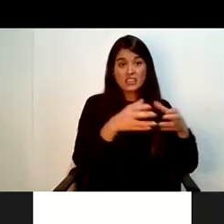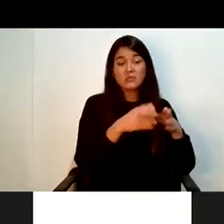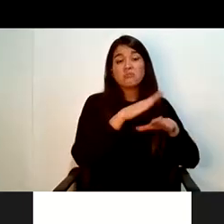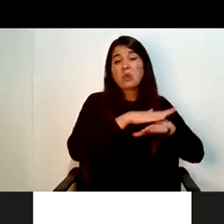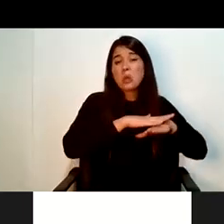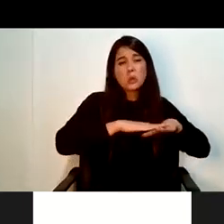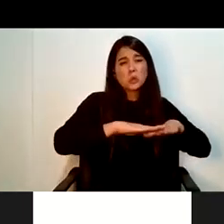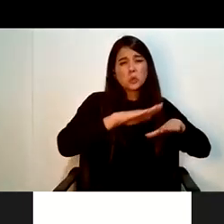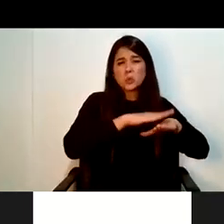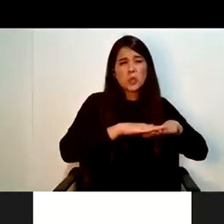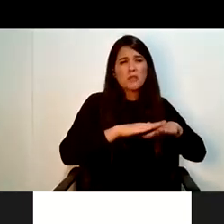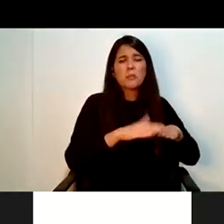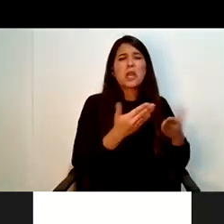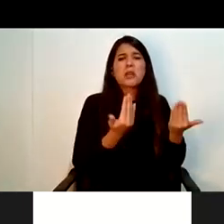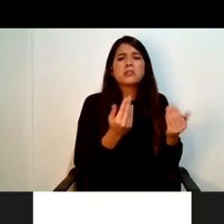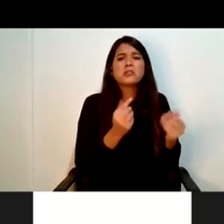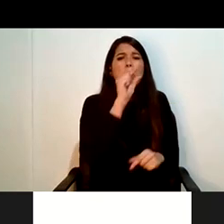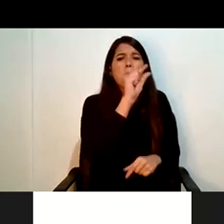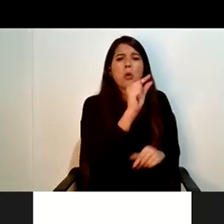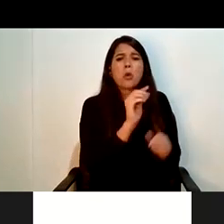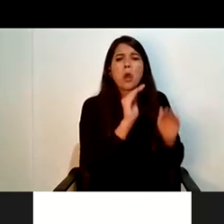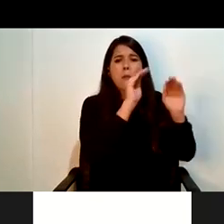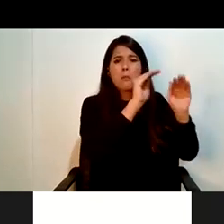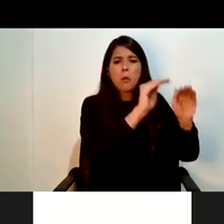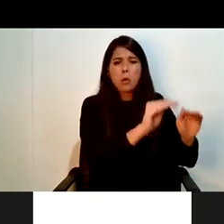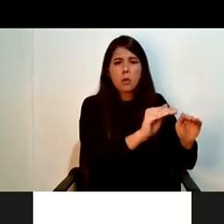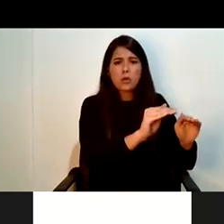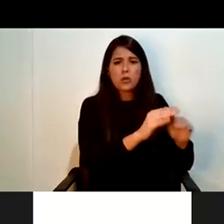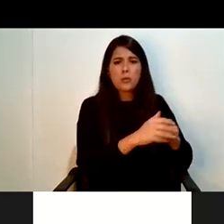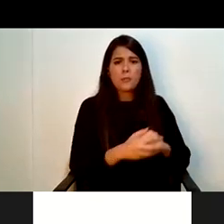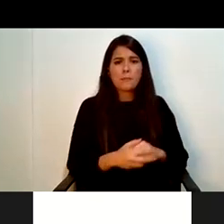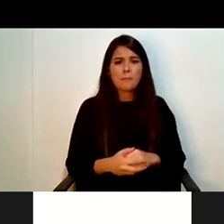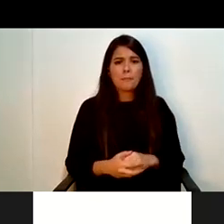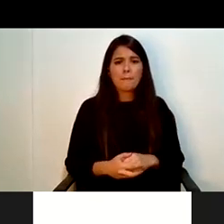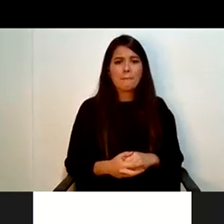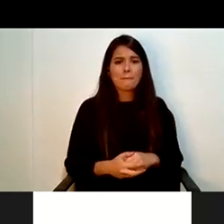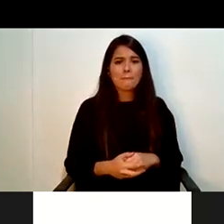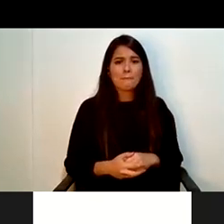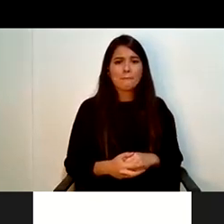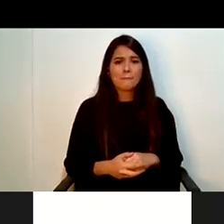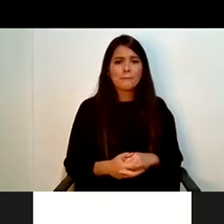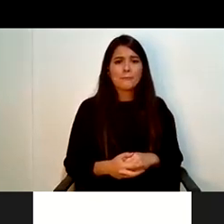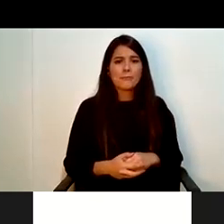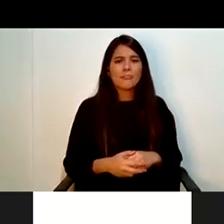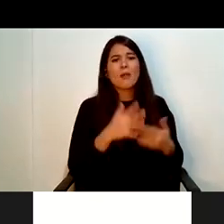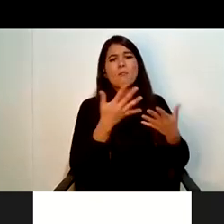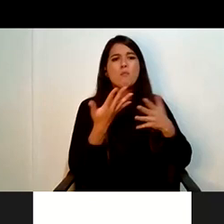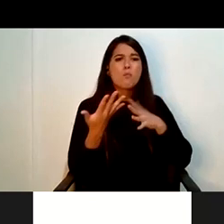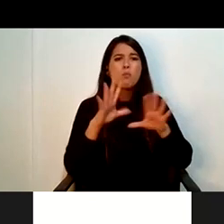los soportes y ayudas que necesitan son muy pocas. Vamos a tener moderado, en donde